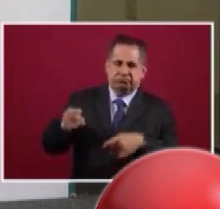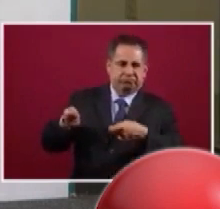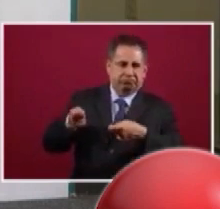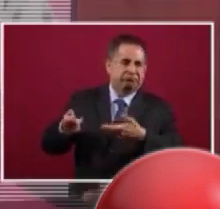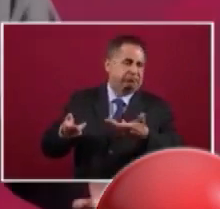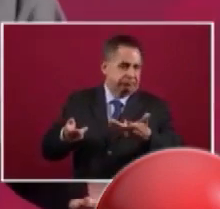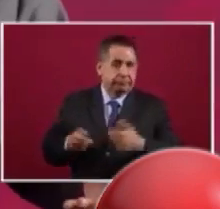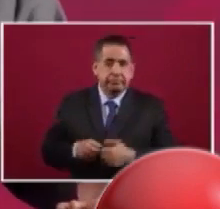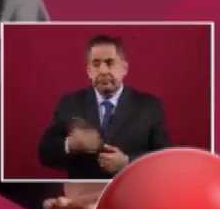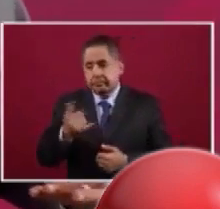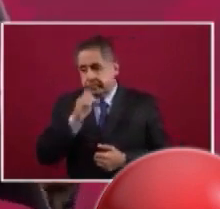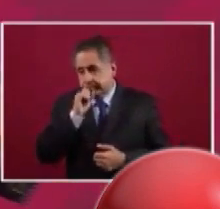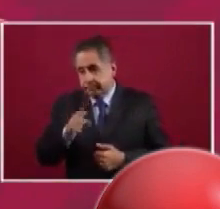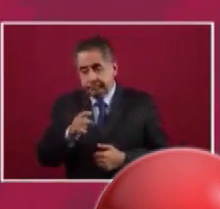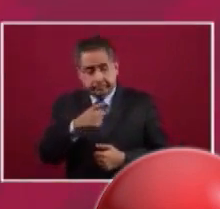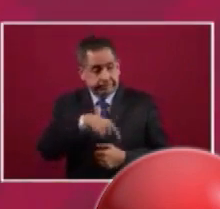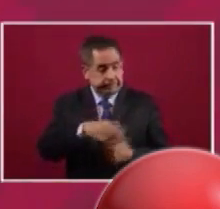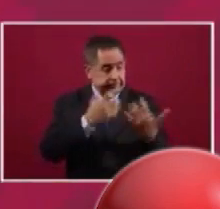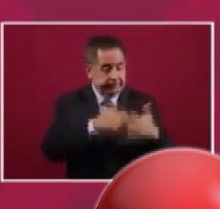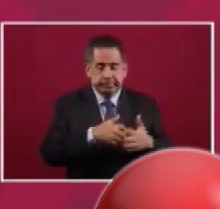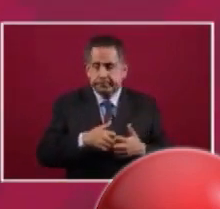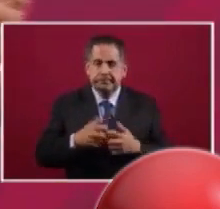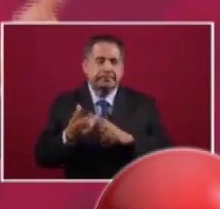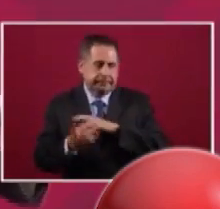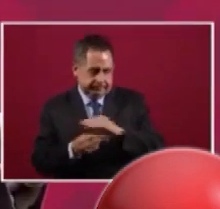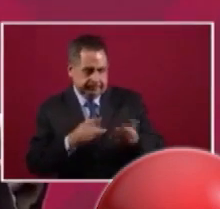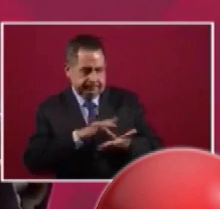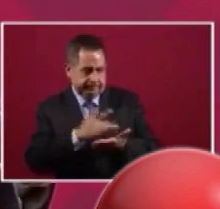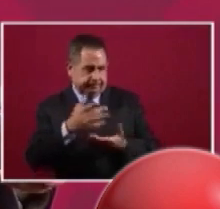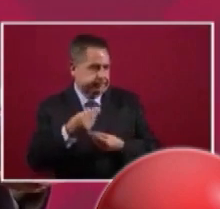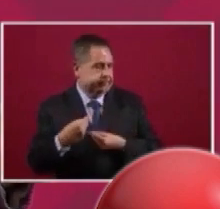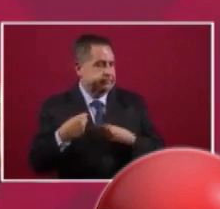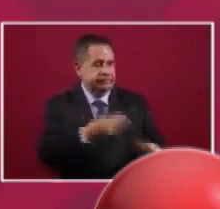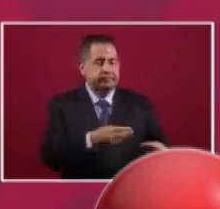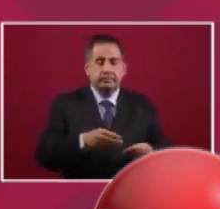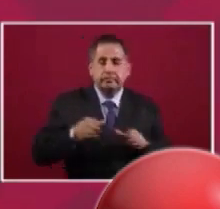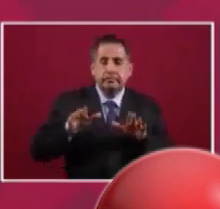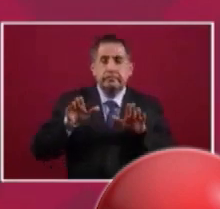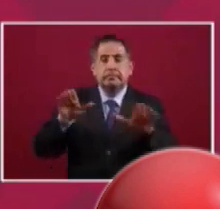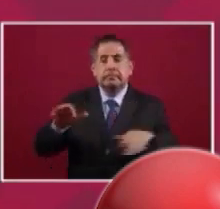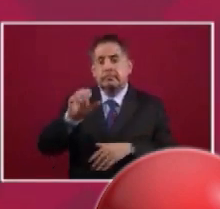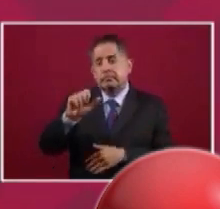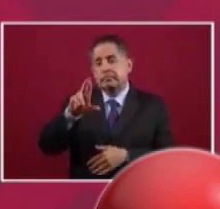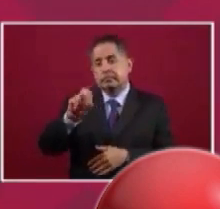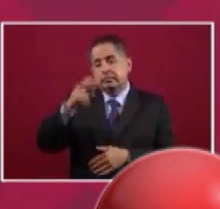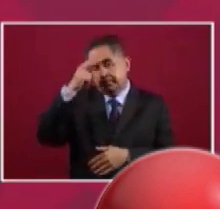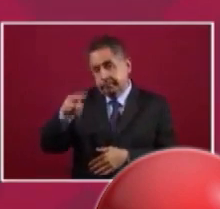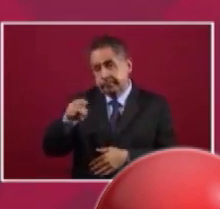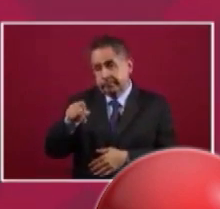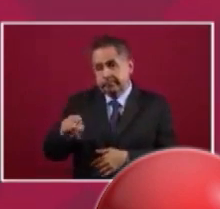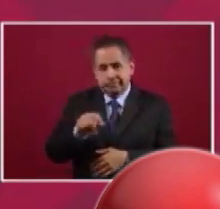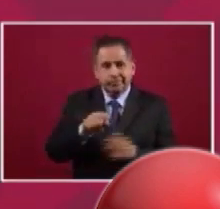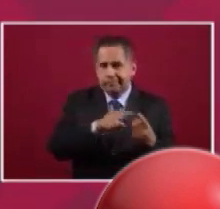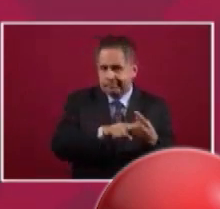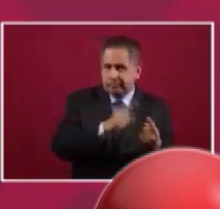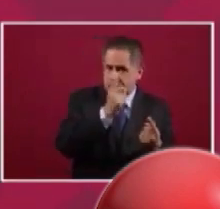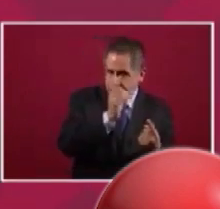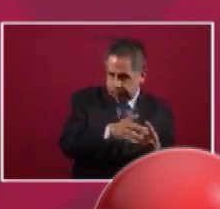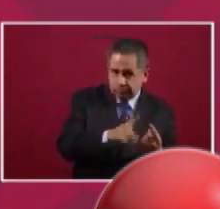y a esos empresarios les entrega Aeroméxico, la otra